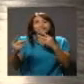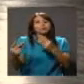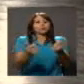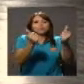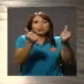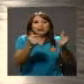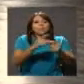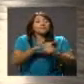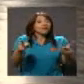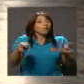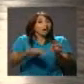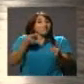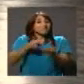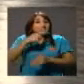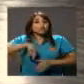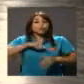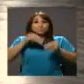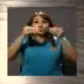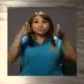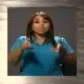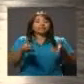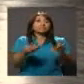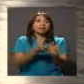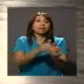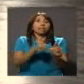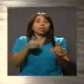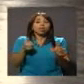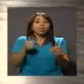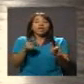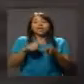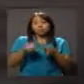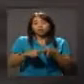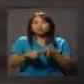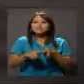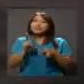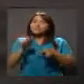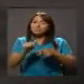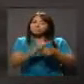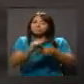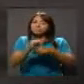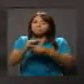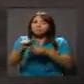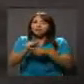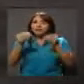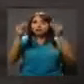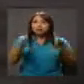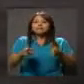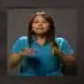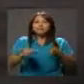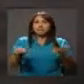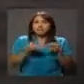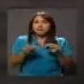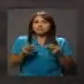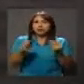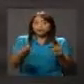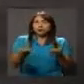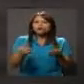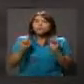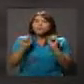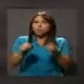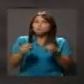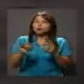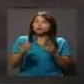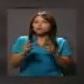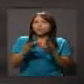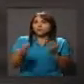muy grande en nuestros docentes así que con solo invertir más recursos en capacitar a los docentes podríamos mejorar en esa parte Don Oscar no me contestó usted la